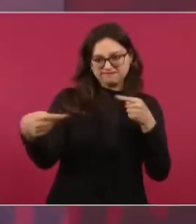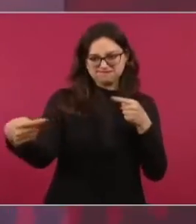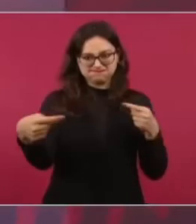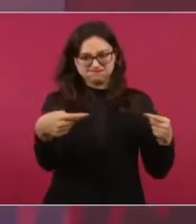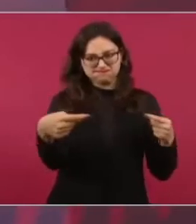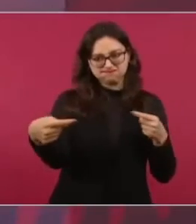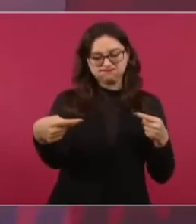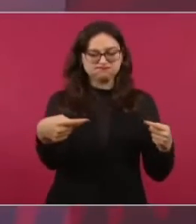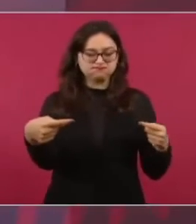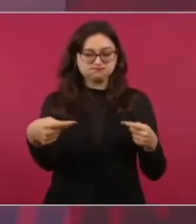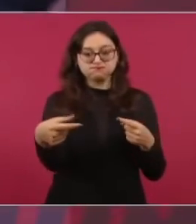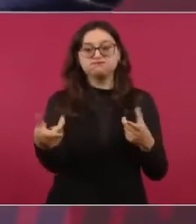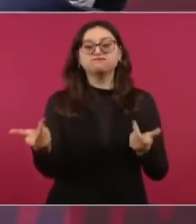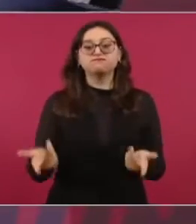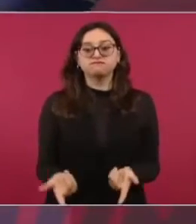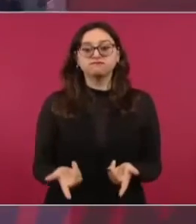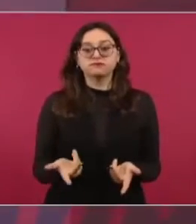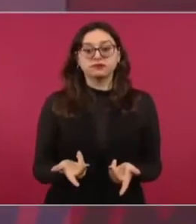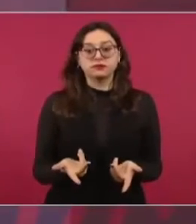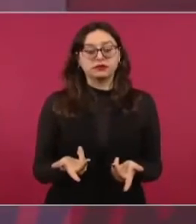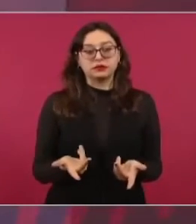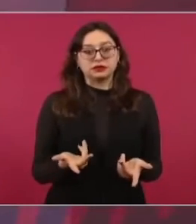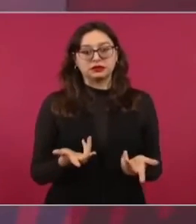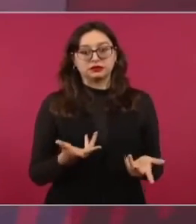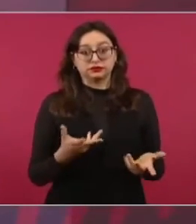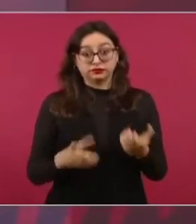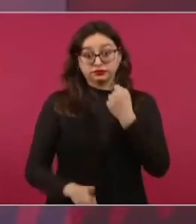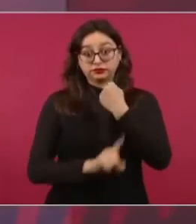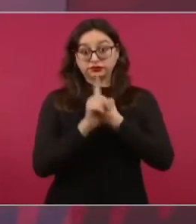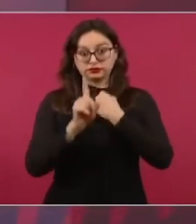y por eso lo quitaron